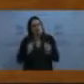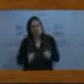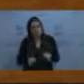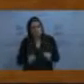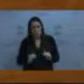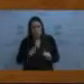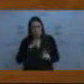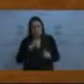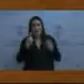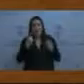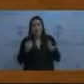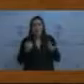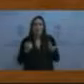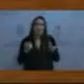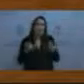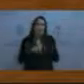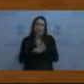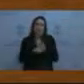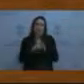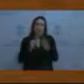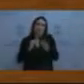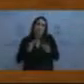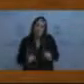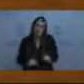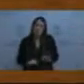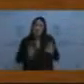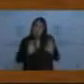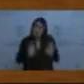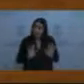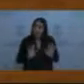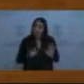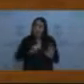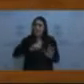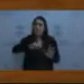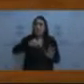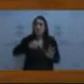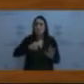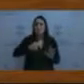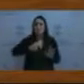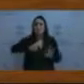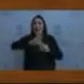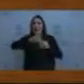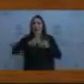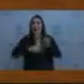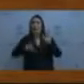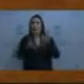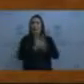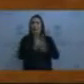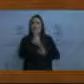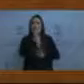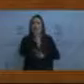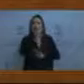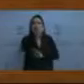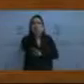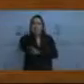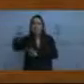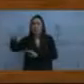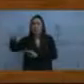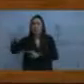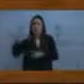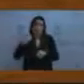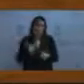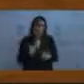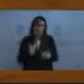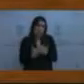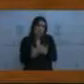de reducir las cargas burocráticas, pero de ahí a aplicar indiscriminadamente la ley, como pretende el grupo proponente,